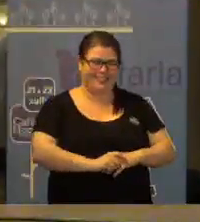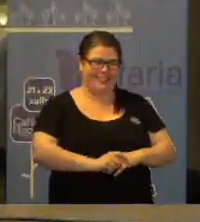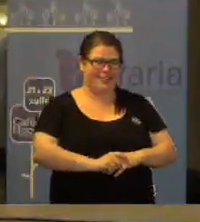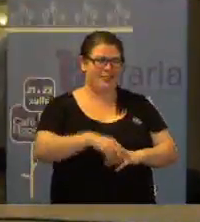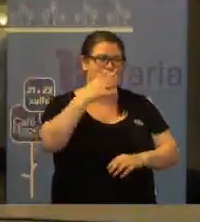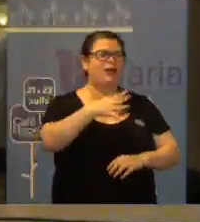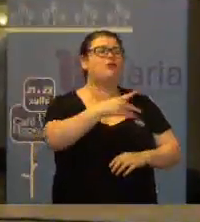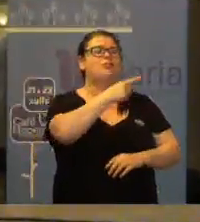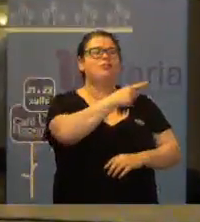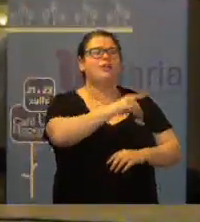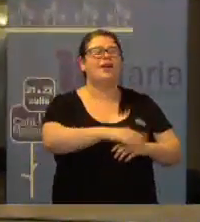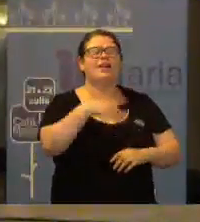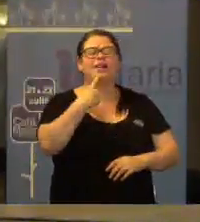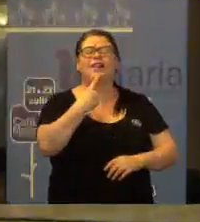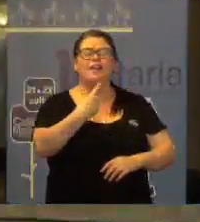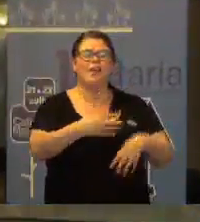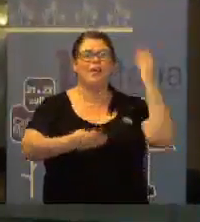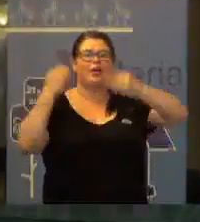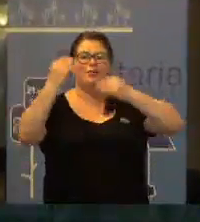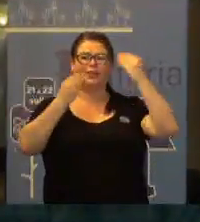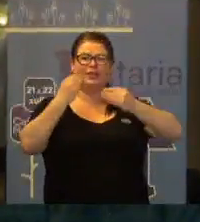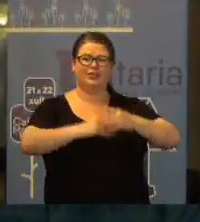Bueno, eu o que penso é que...